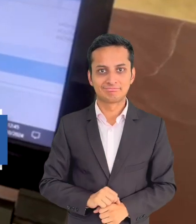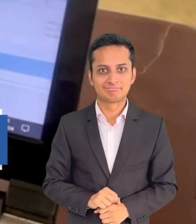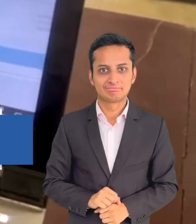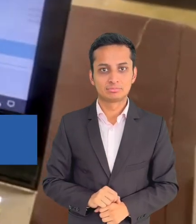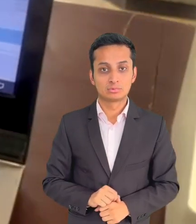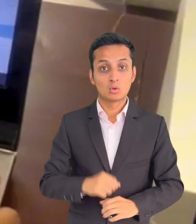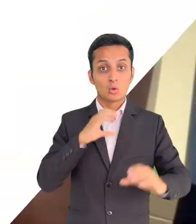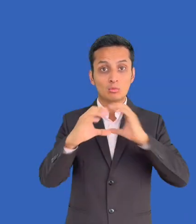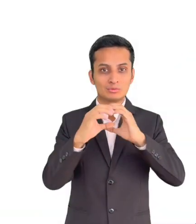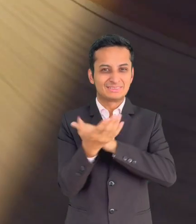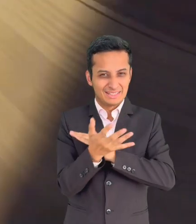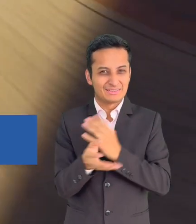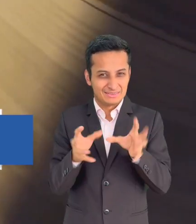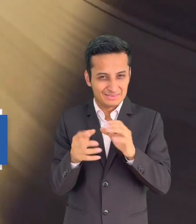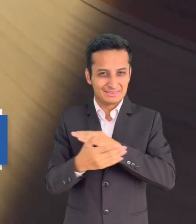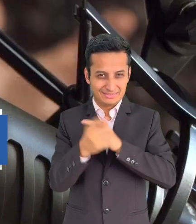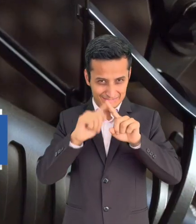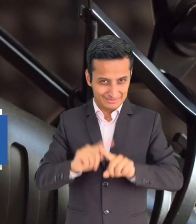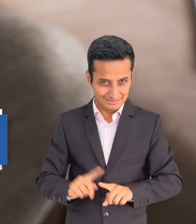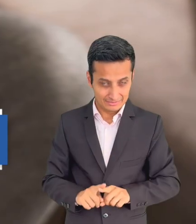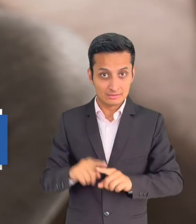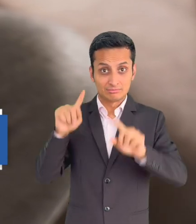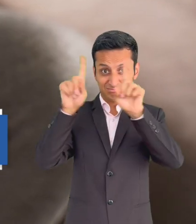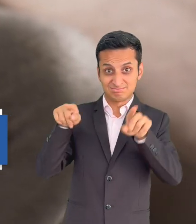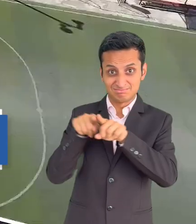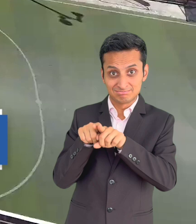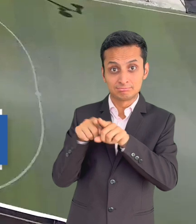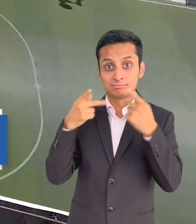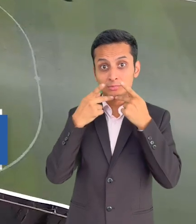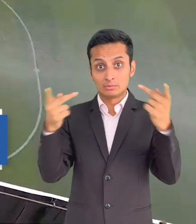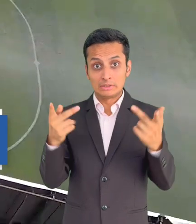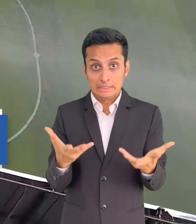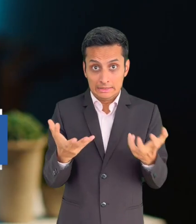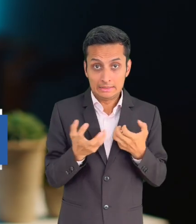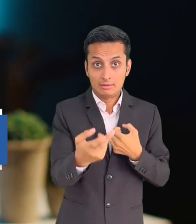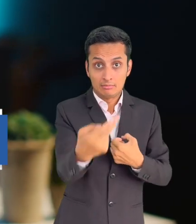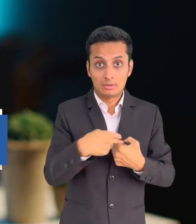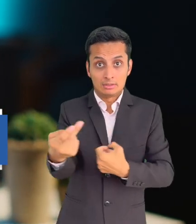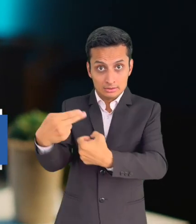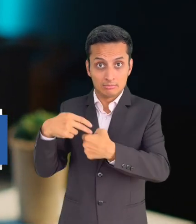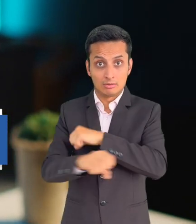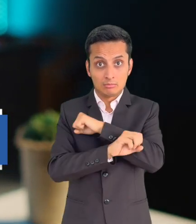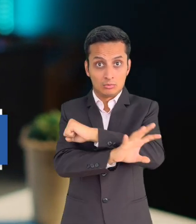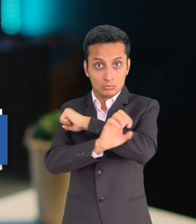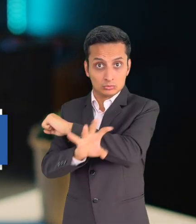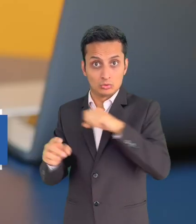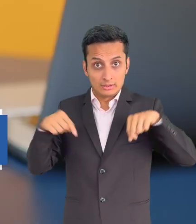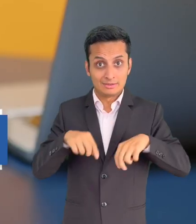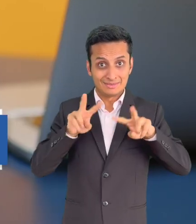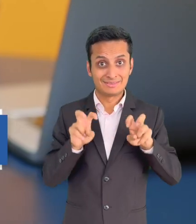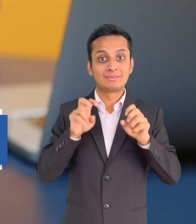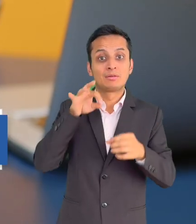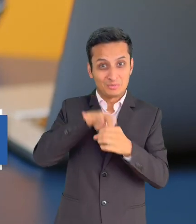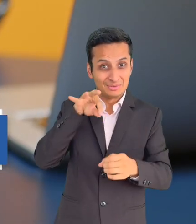a Escala Nacional los medios de comunicación y las empresas de vallas publicitarias interesadas en participar como